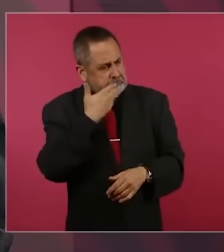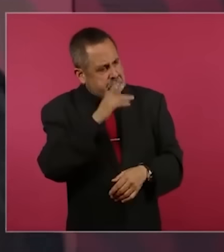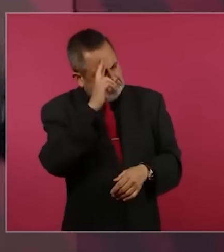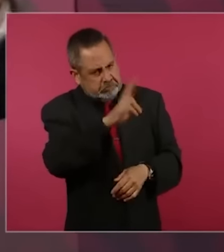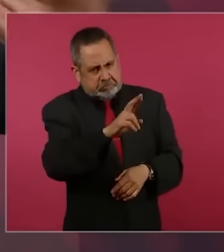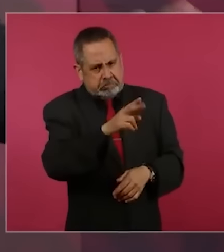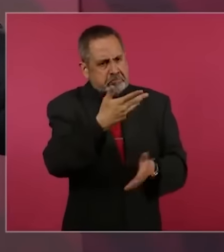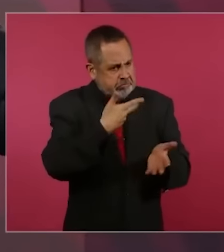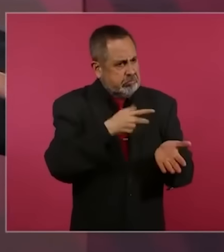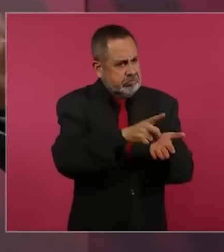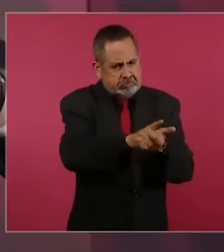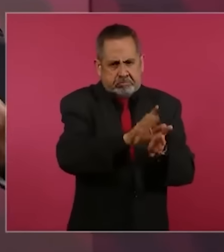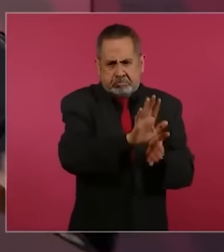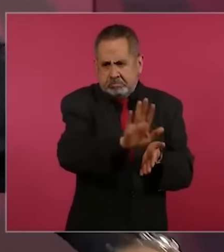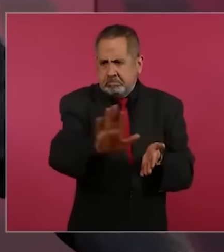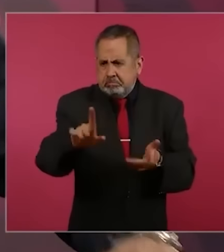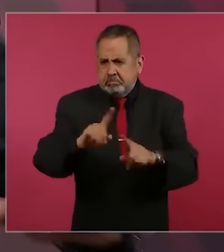pero